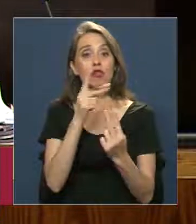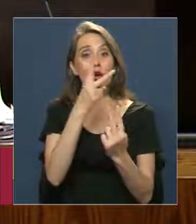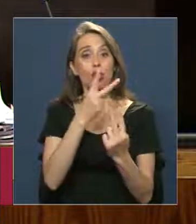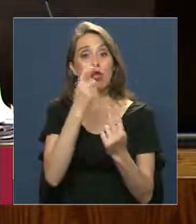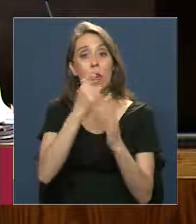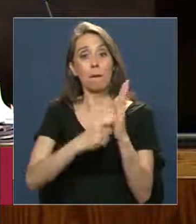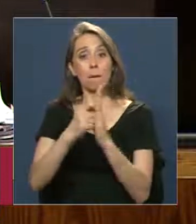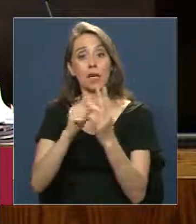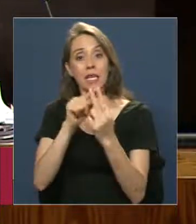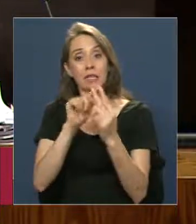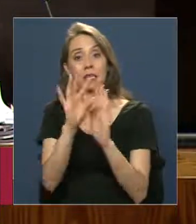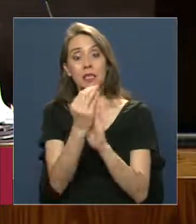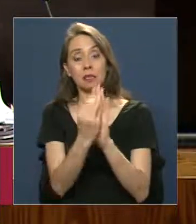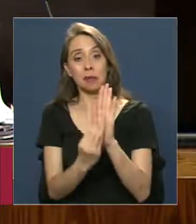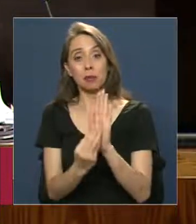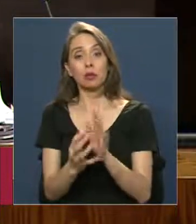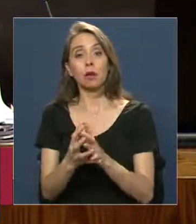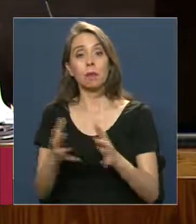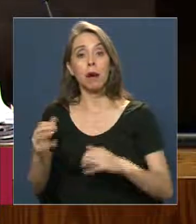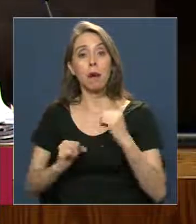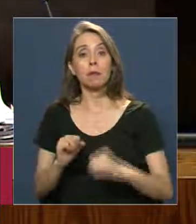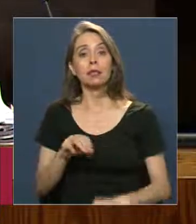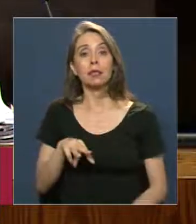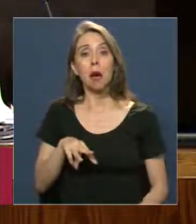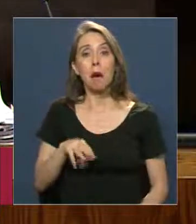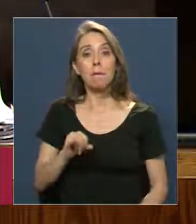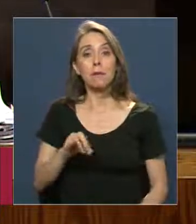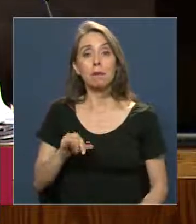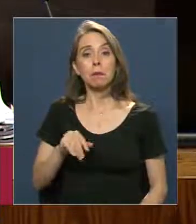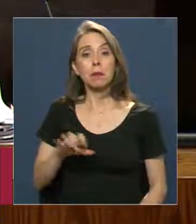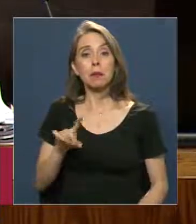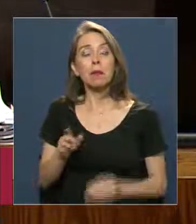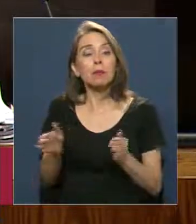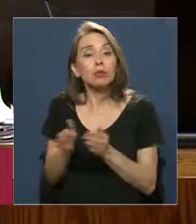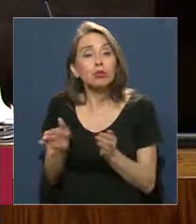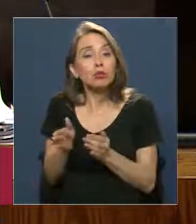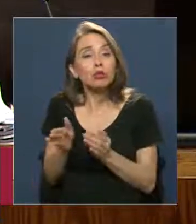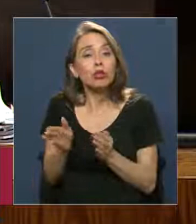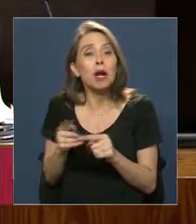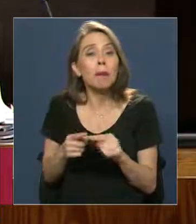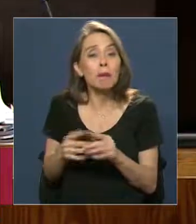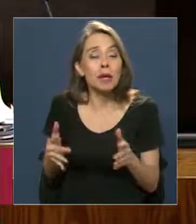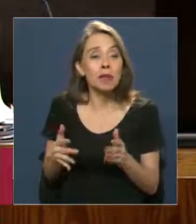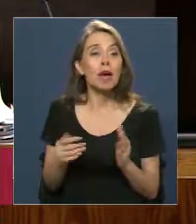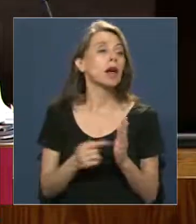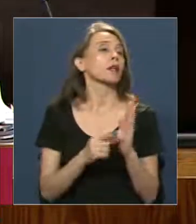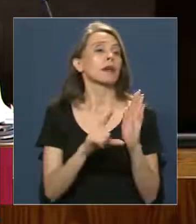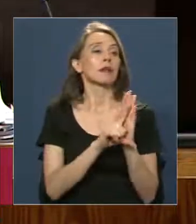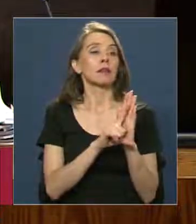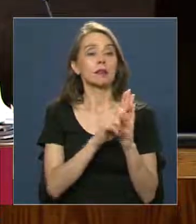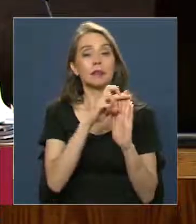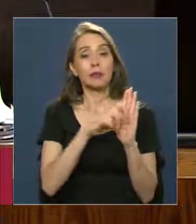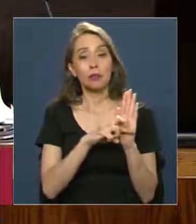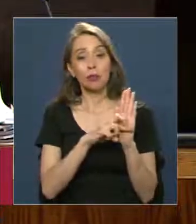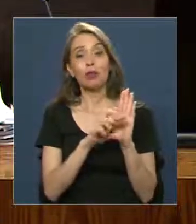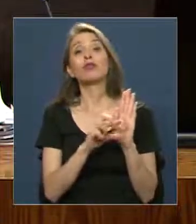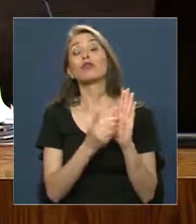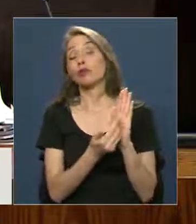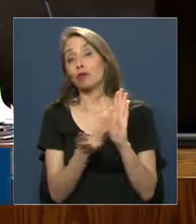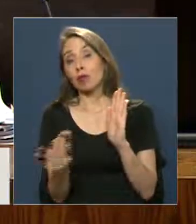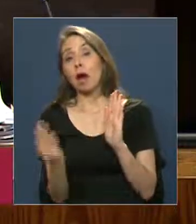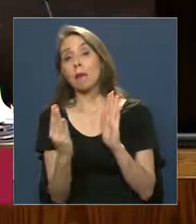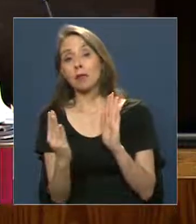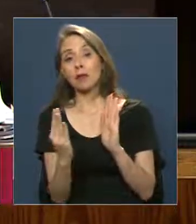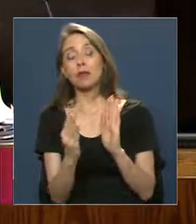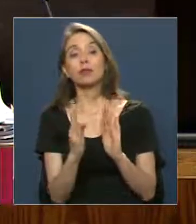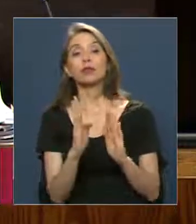haya una mayor cantidad de empresas MIPYMES beneficiadas, básicamente con lo que está establecido en este proyecto de ley, que es